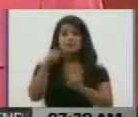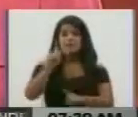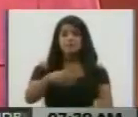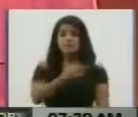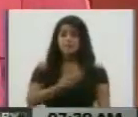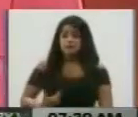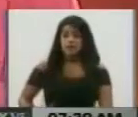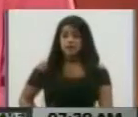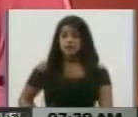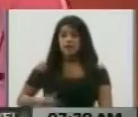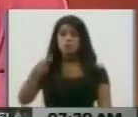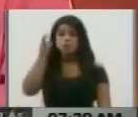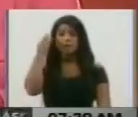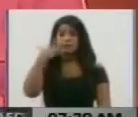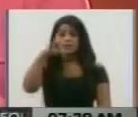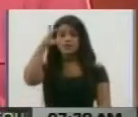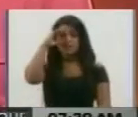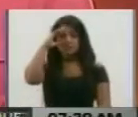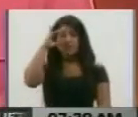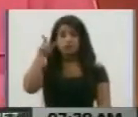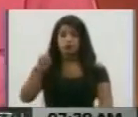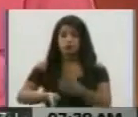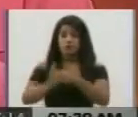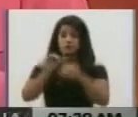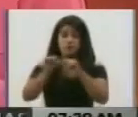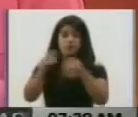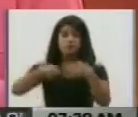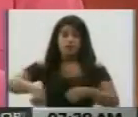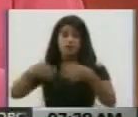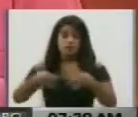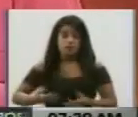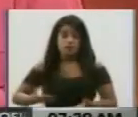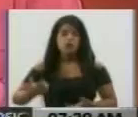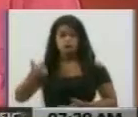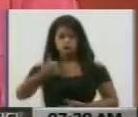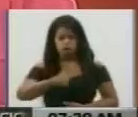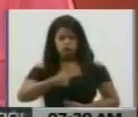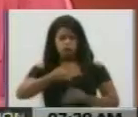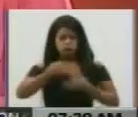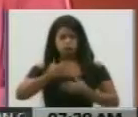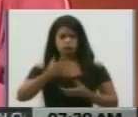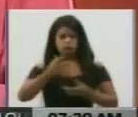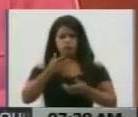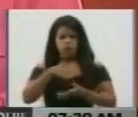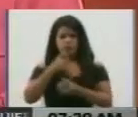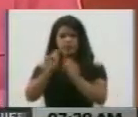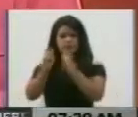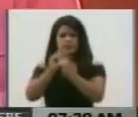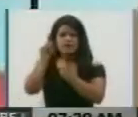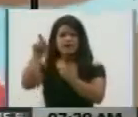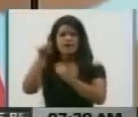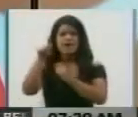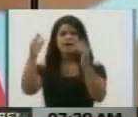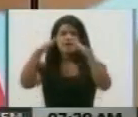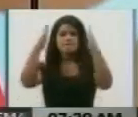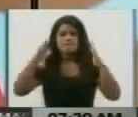Dilma Rousseff, que todavía es presidenta en funciones, yo tuve el privilegio de entrevistarla allí en el Palacio de